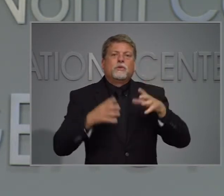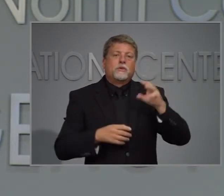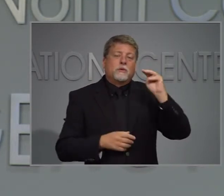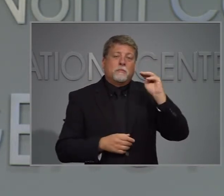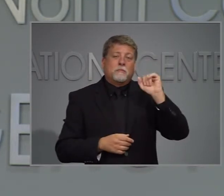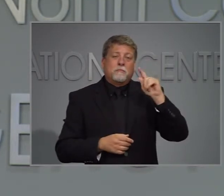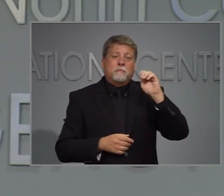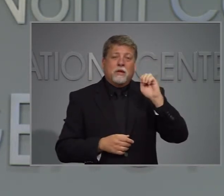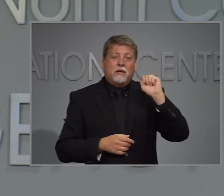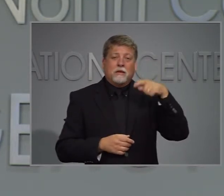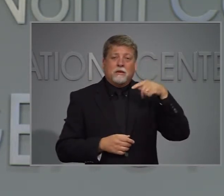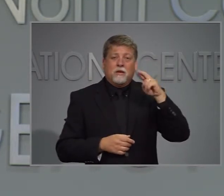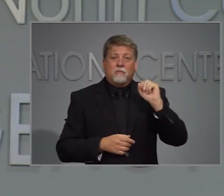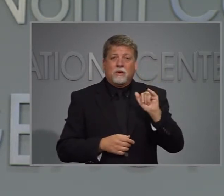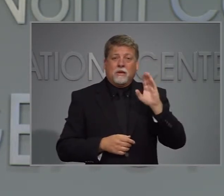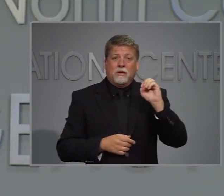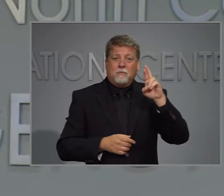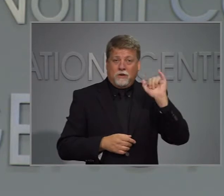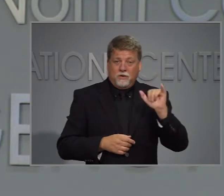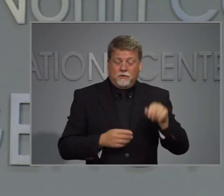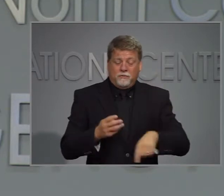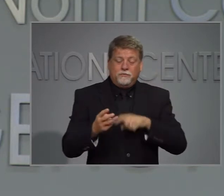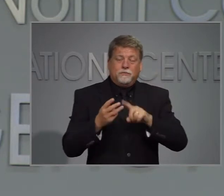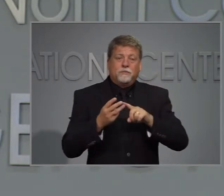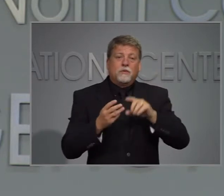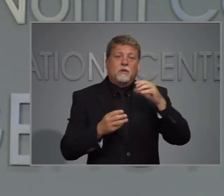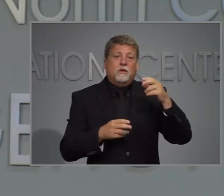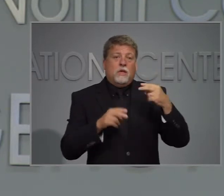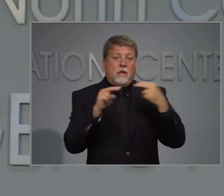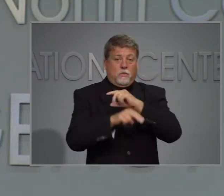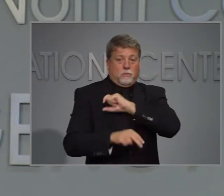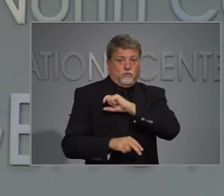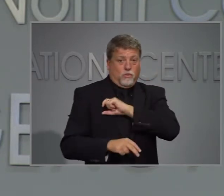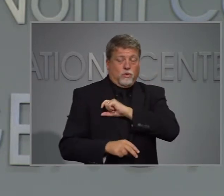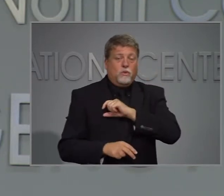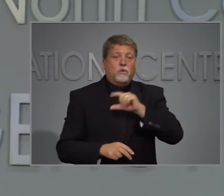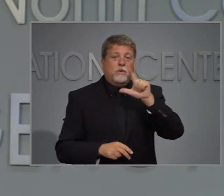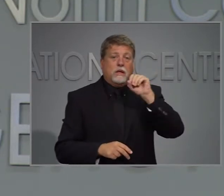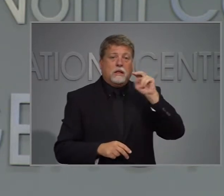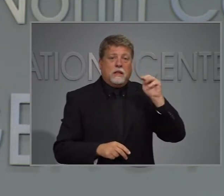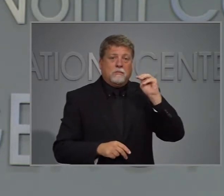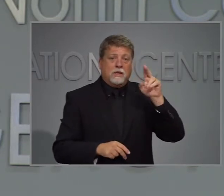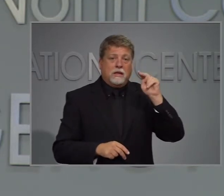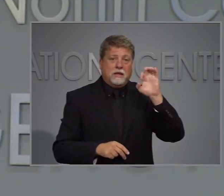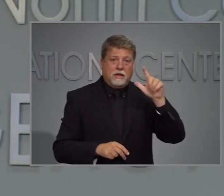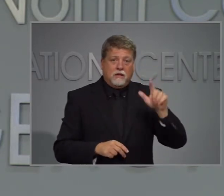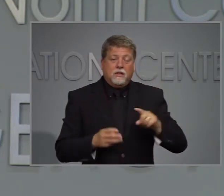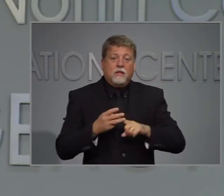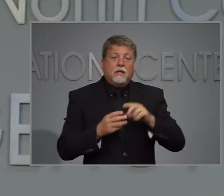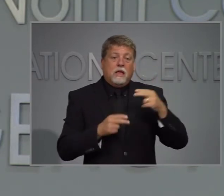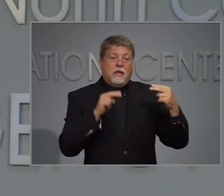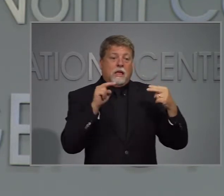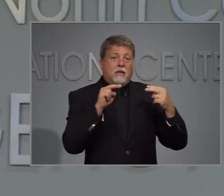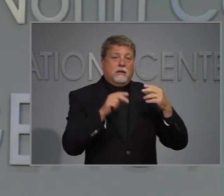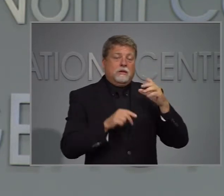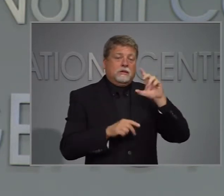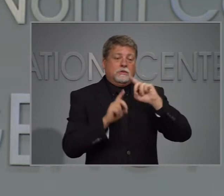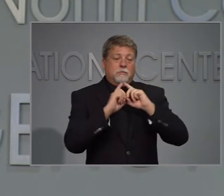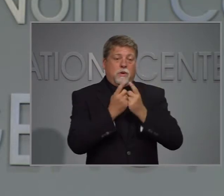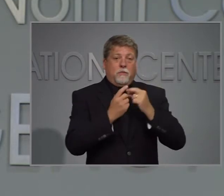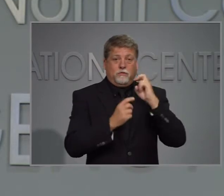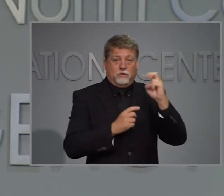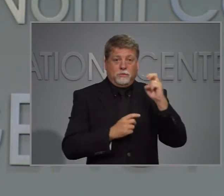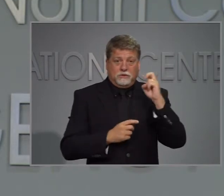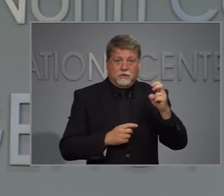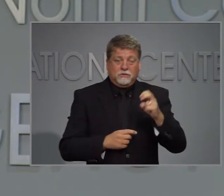del Departamento de Transporte, Tim Little, Lee Williamson y Nicole Fox, son nuestras intérpretes de señas, y